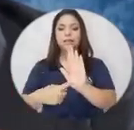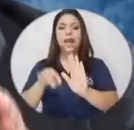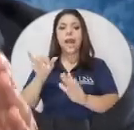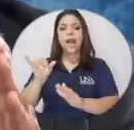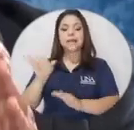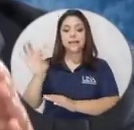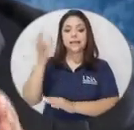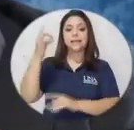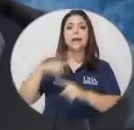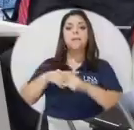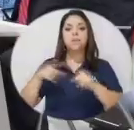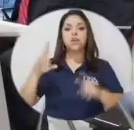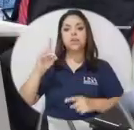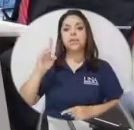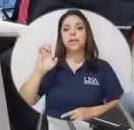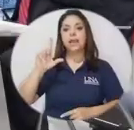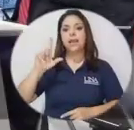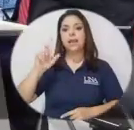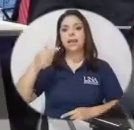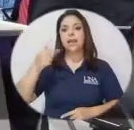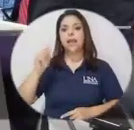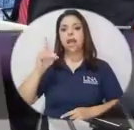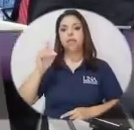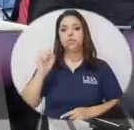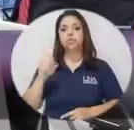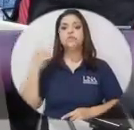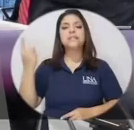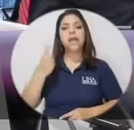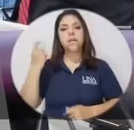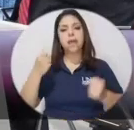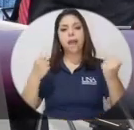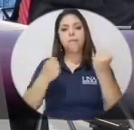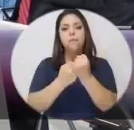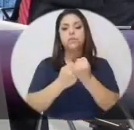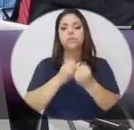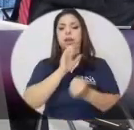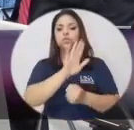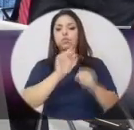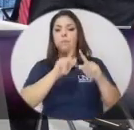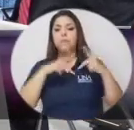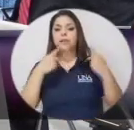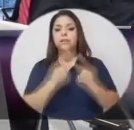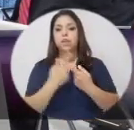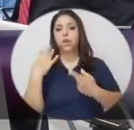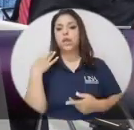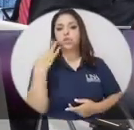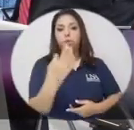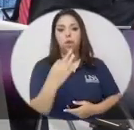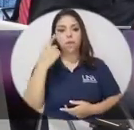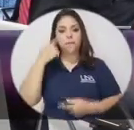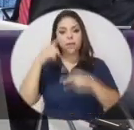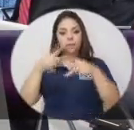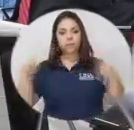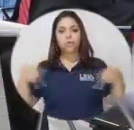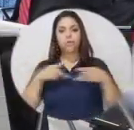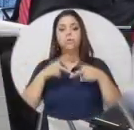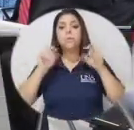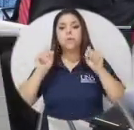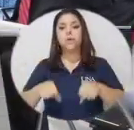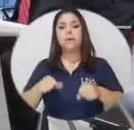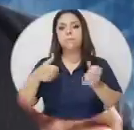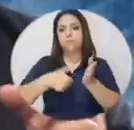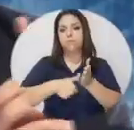siempre tienden a apoyar a su partido, al que los elige por estado. Podemos sacar más votos